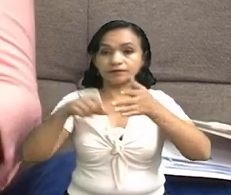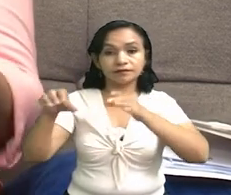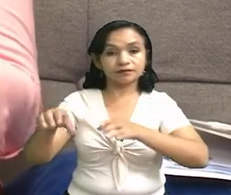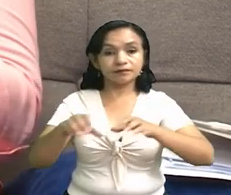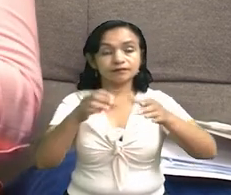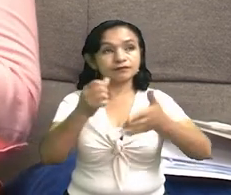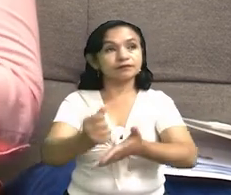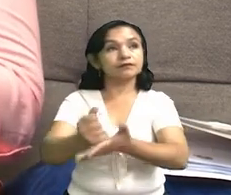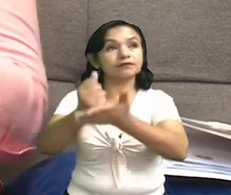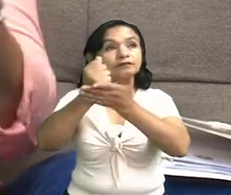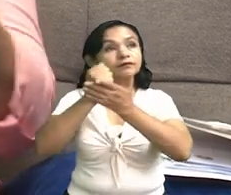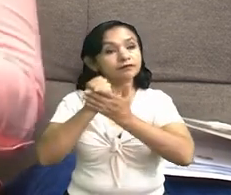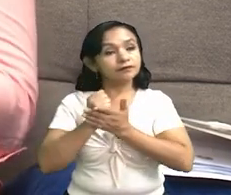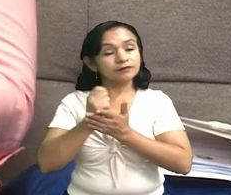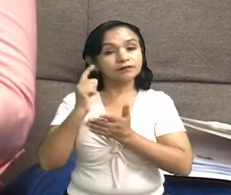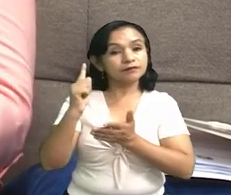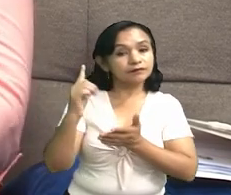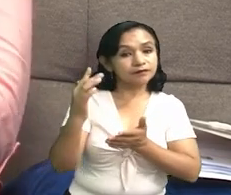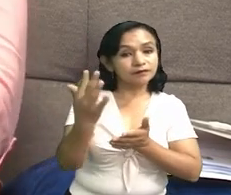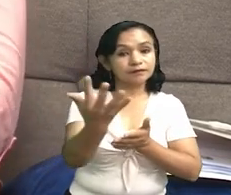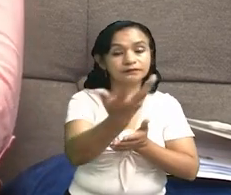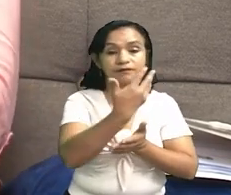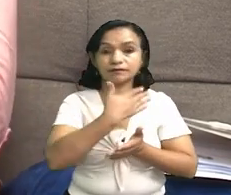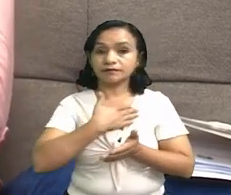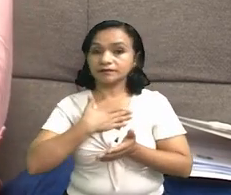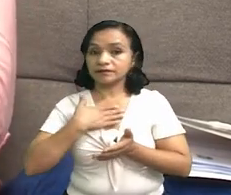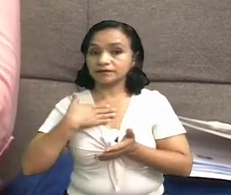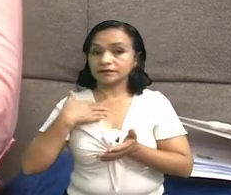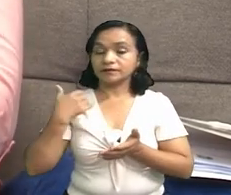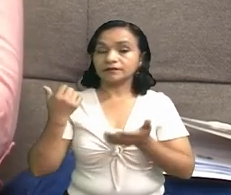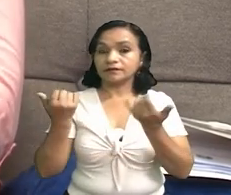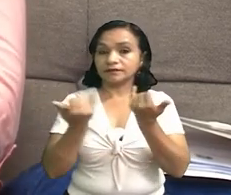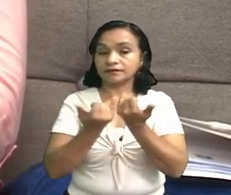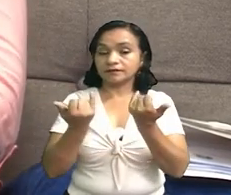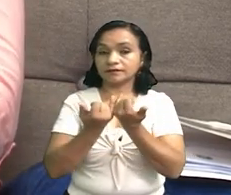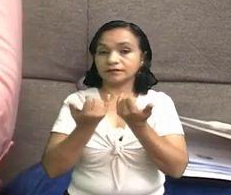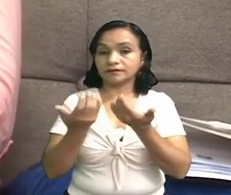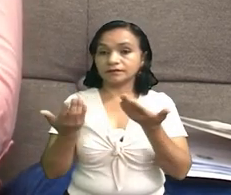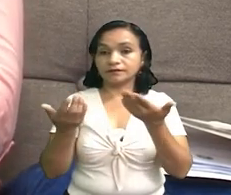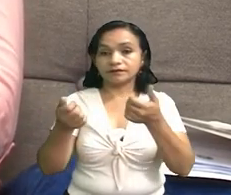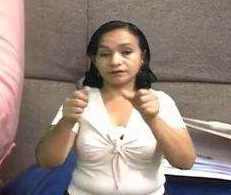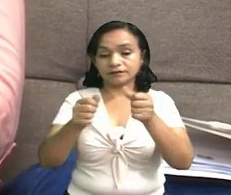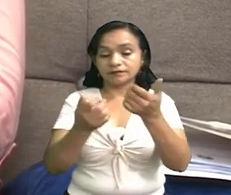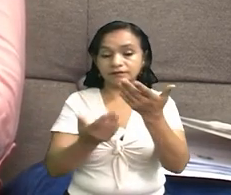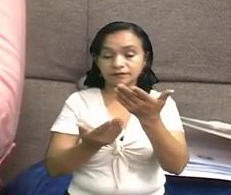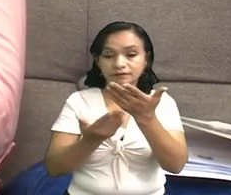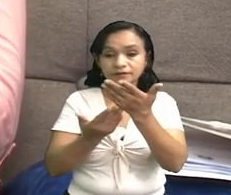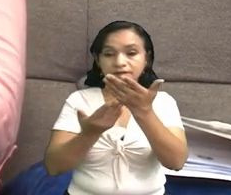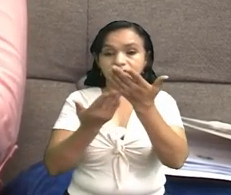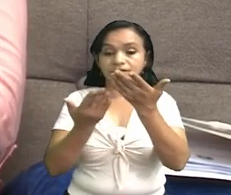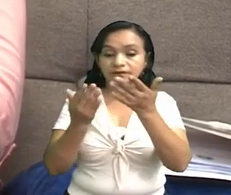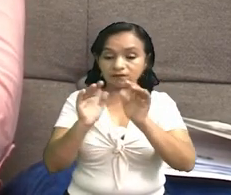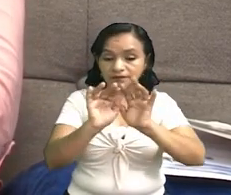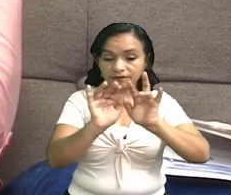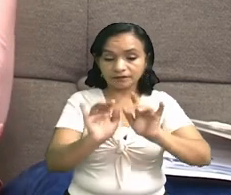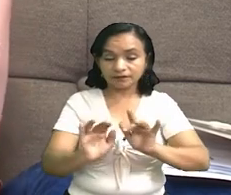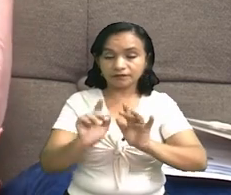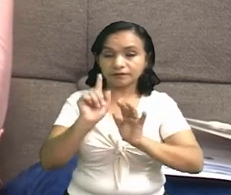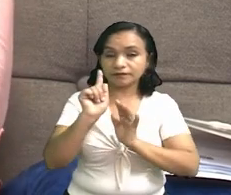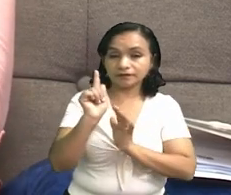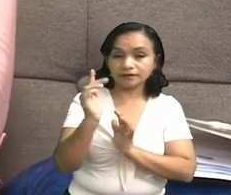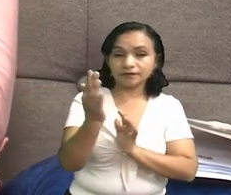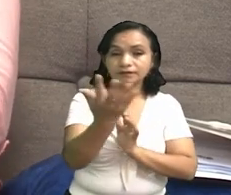nos va a permitir a nosotros articularnos mejor y lo que denominamos nosotros la convergencia tecnológica de todas nuestras